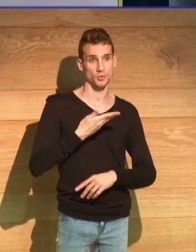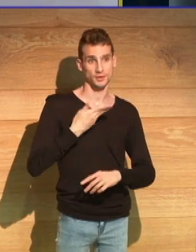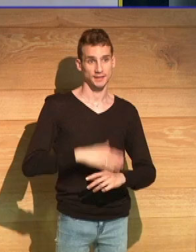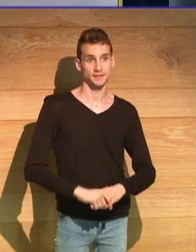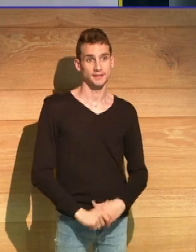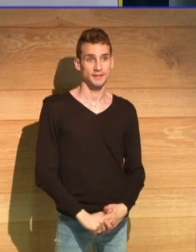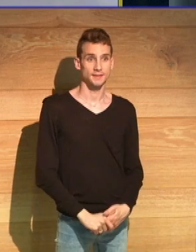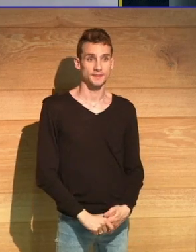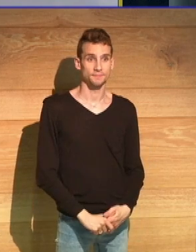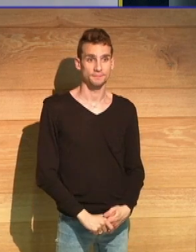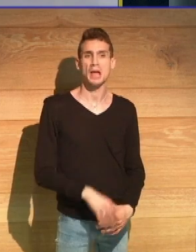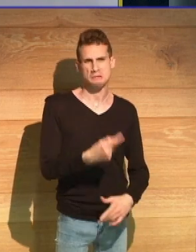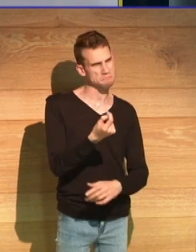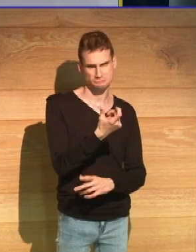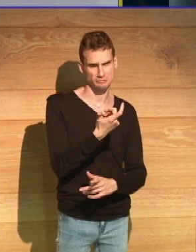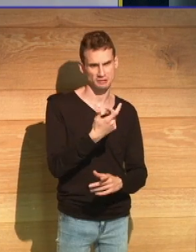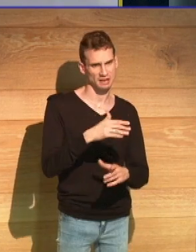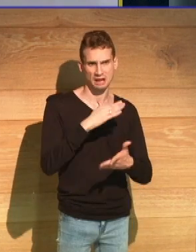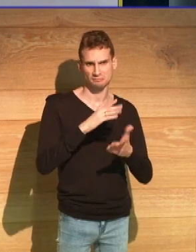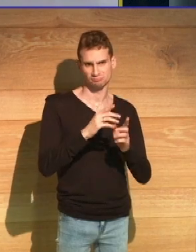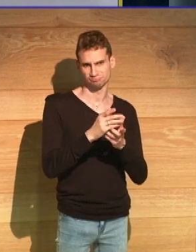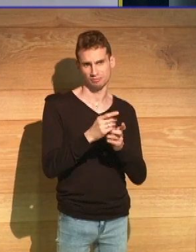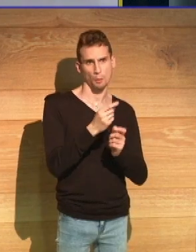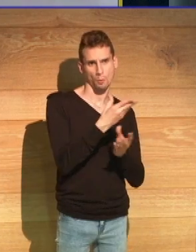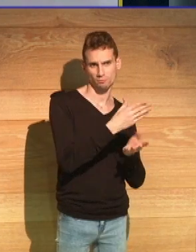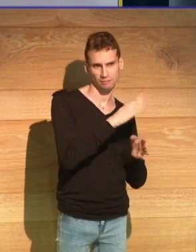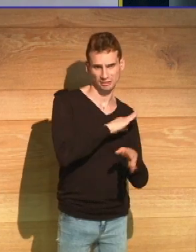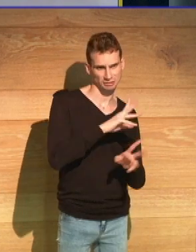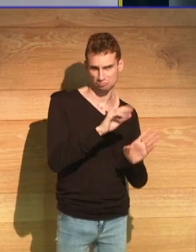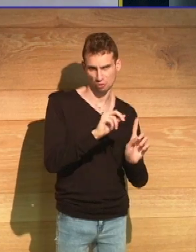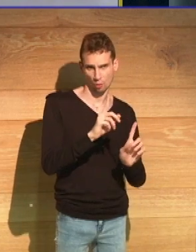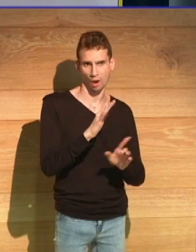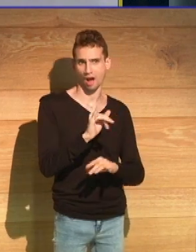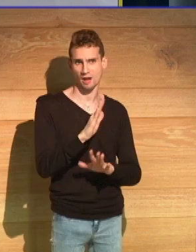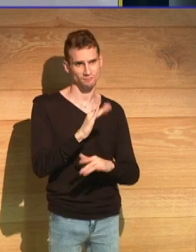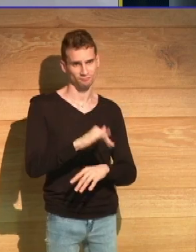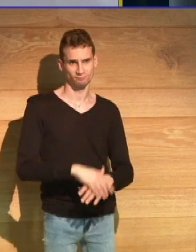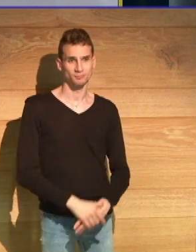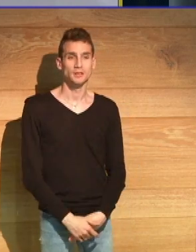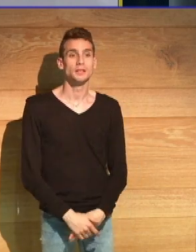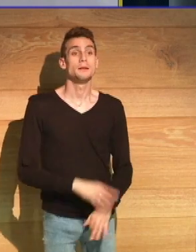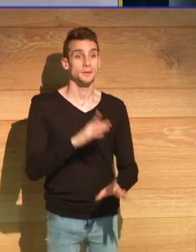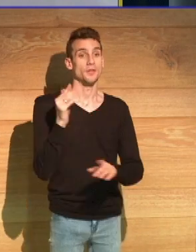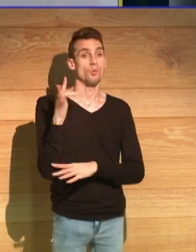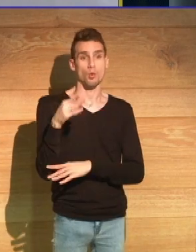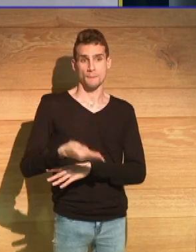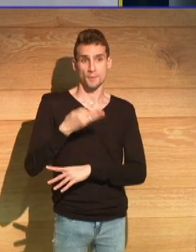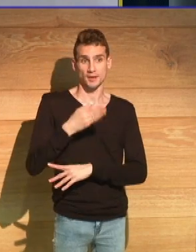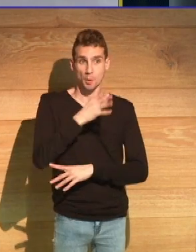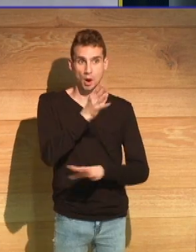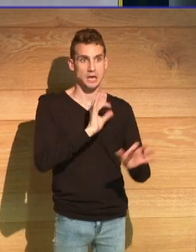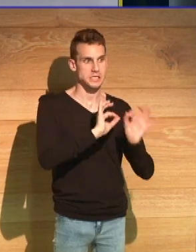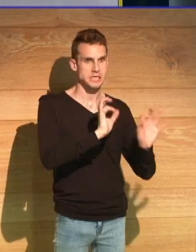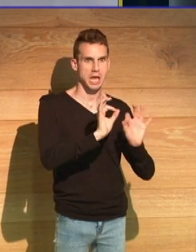tanta, por eso la obra de Tadeusz es muy importante porque no hay tanto teatro